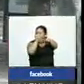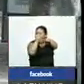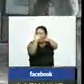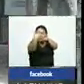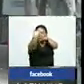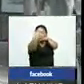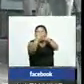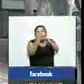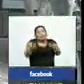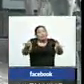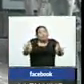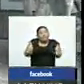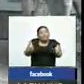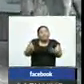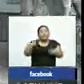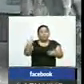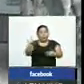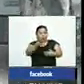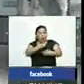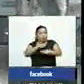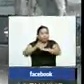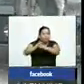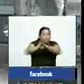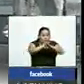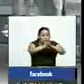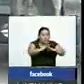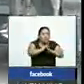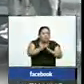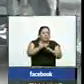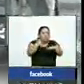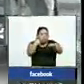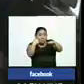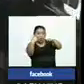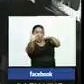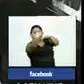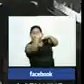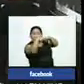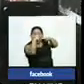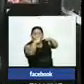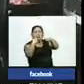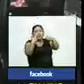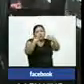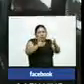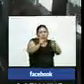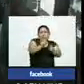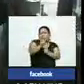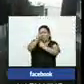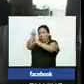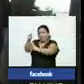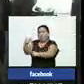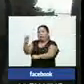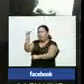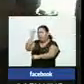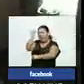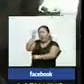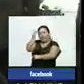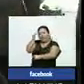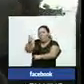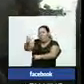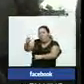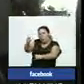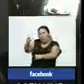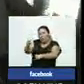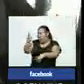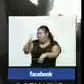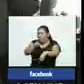lo tanto la prevención que nosotros hacemos es denunciar a las autoridades. Ya la policía tiene conocimiento desde el